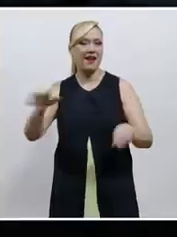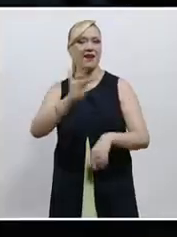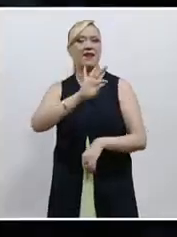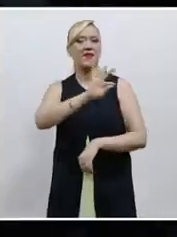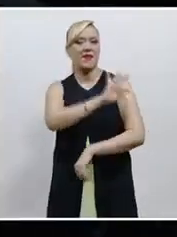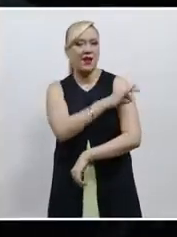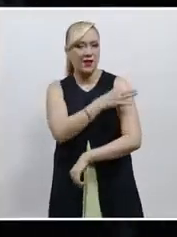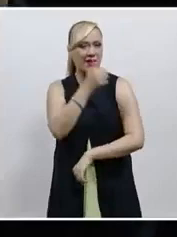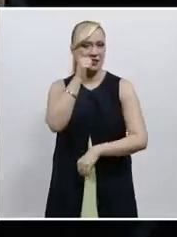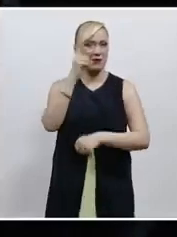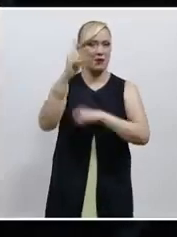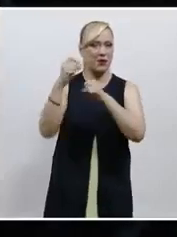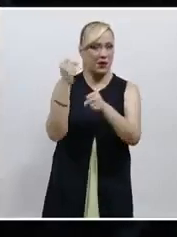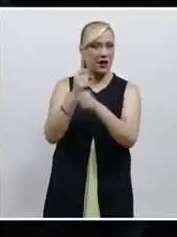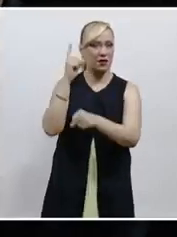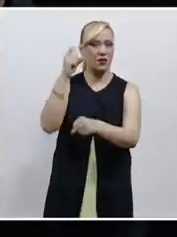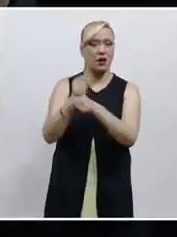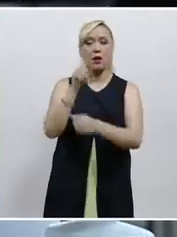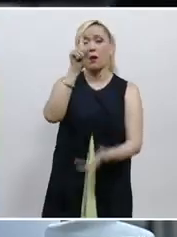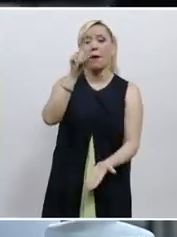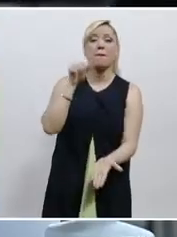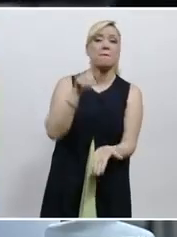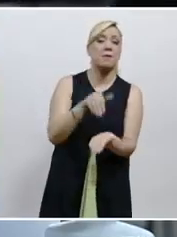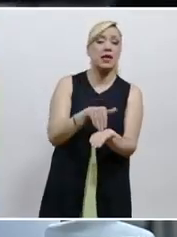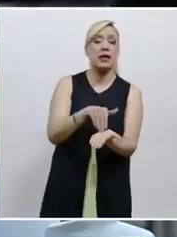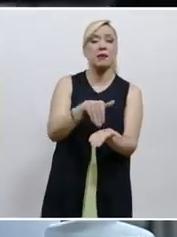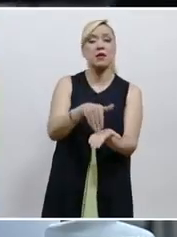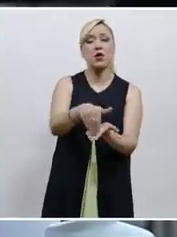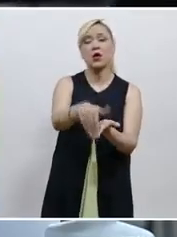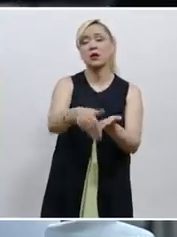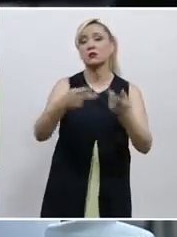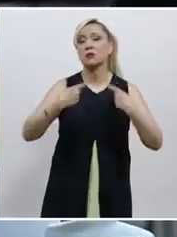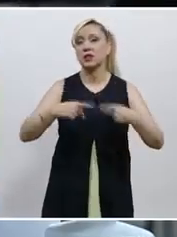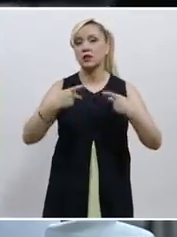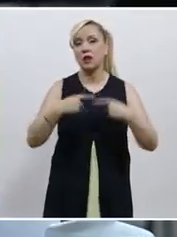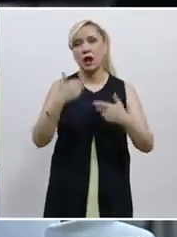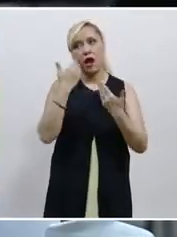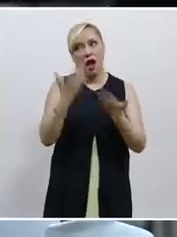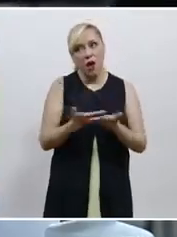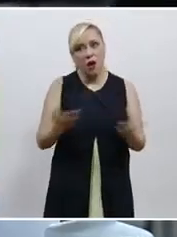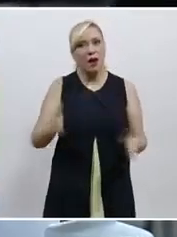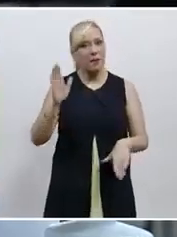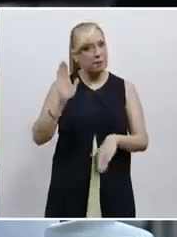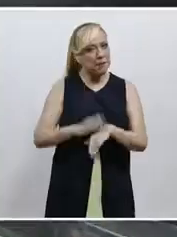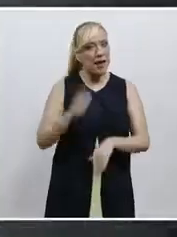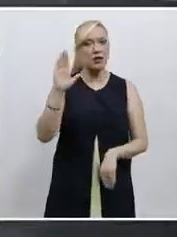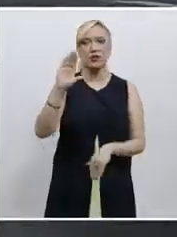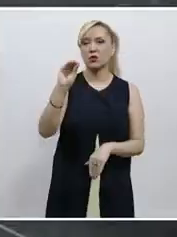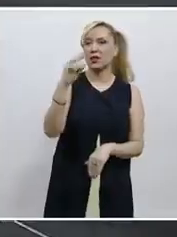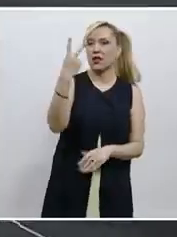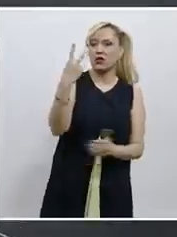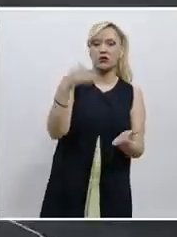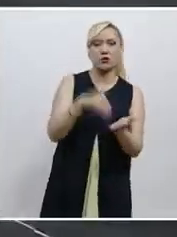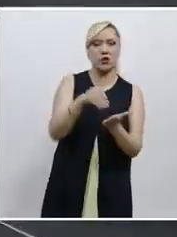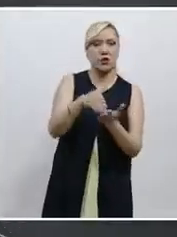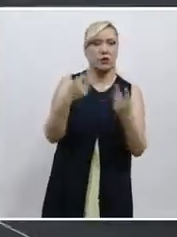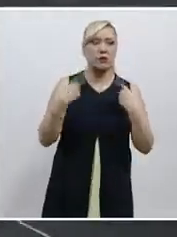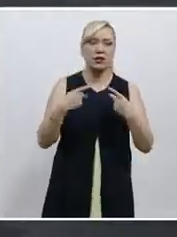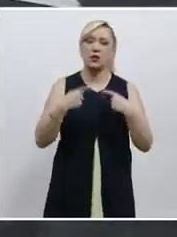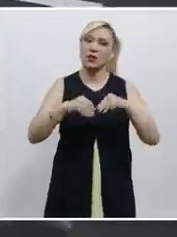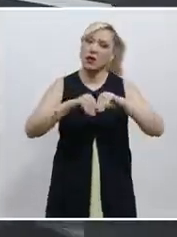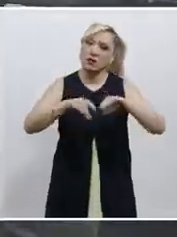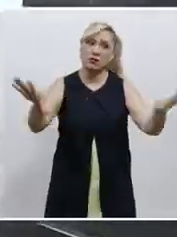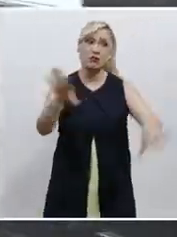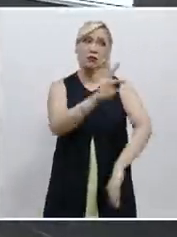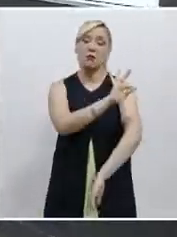beneficiado a más de 1,000 millones de personas y este año el objetivo es llegar a más de 92 millones de personas.